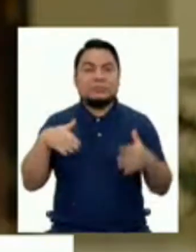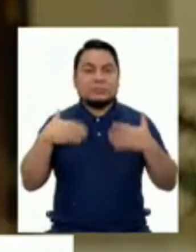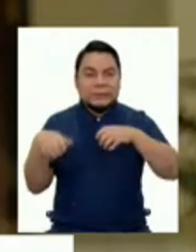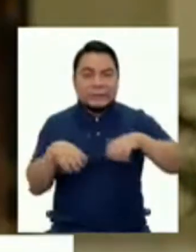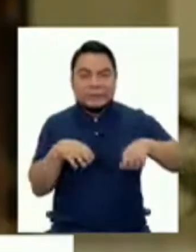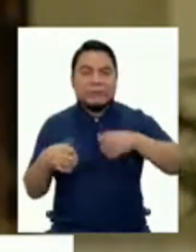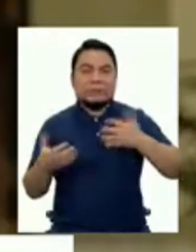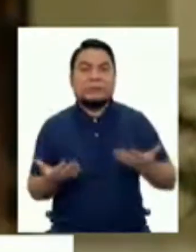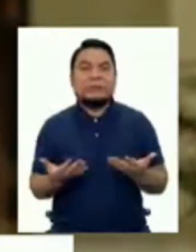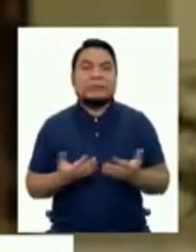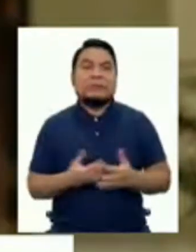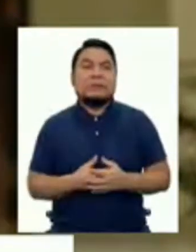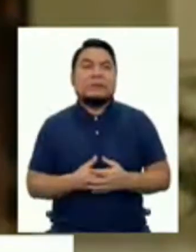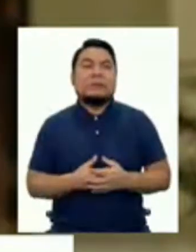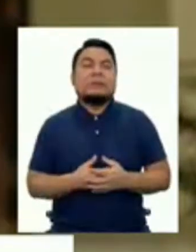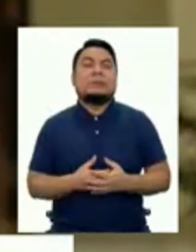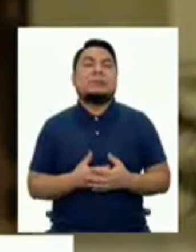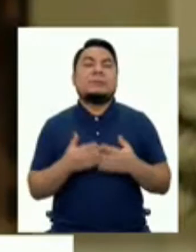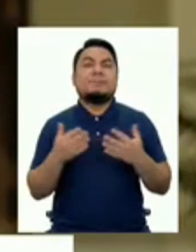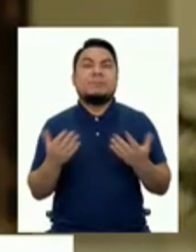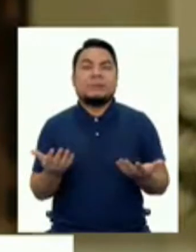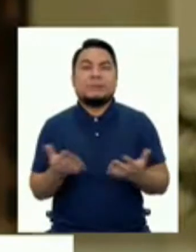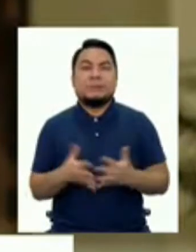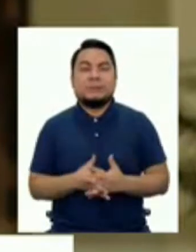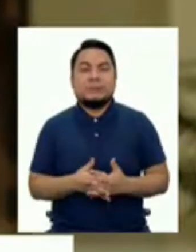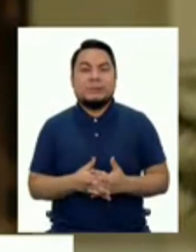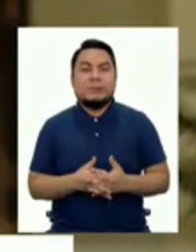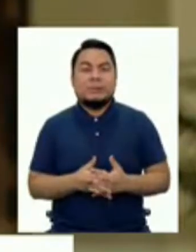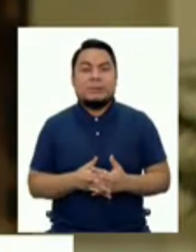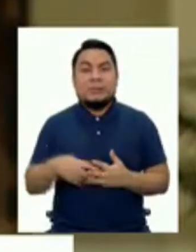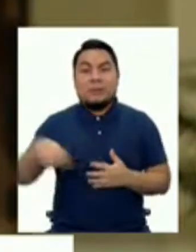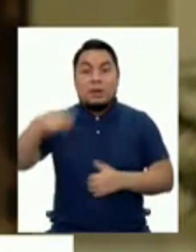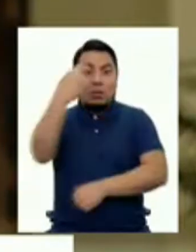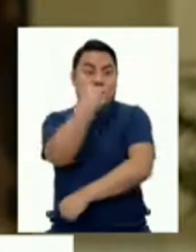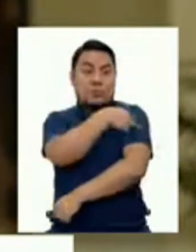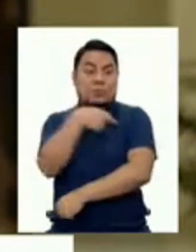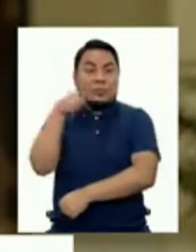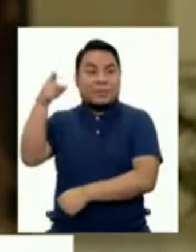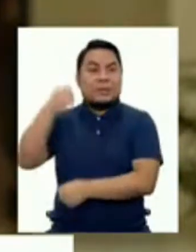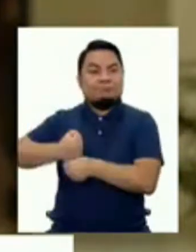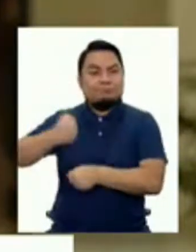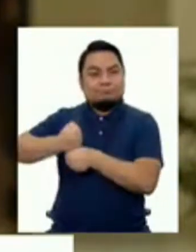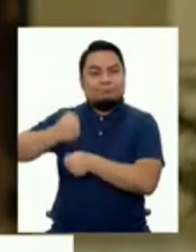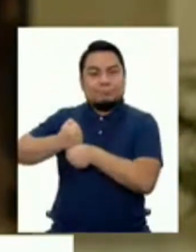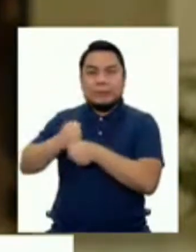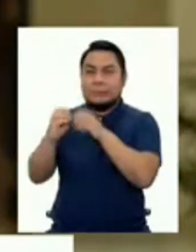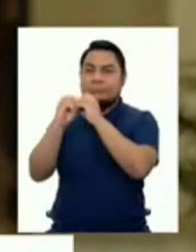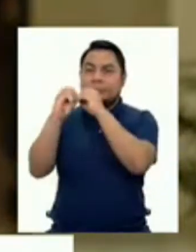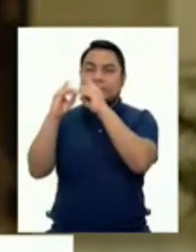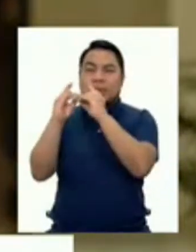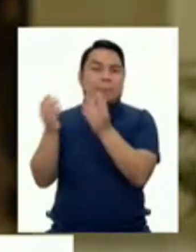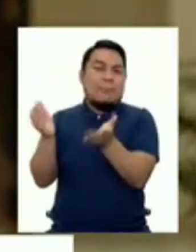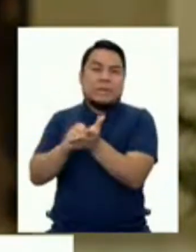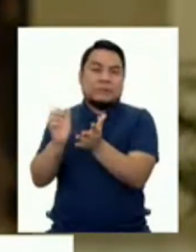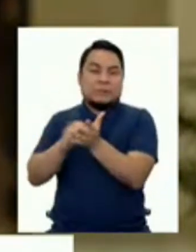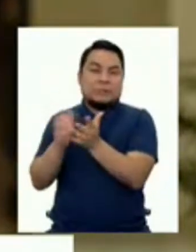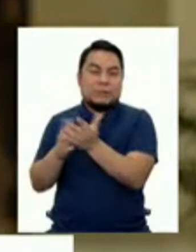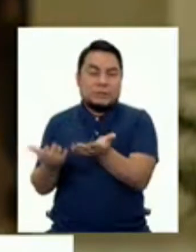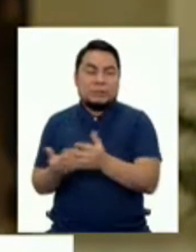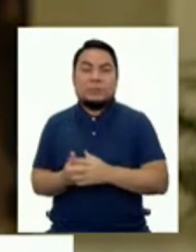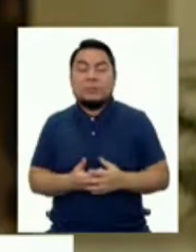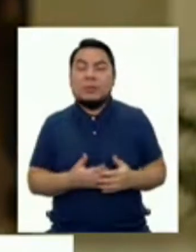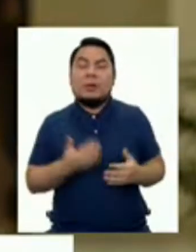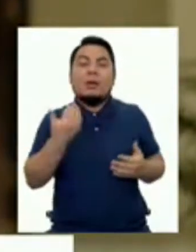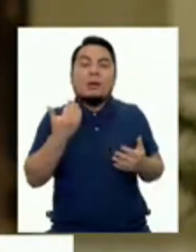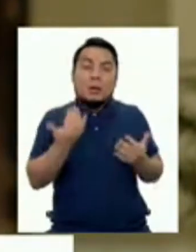capacidad de los hospitales que tenemos. Pero lo que nos